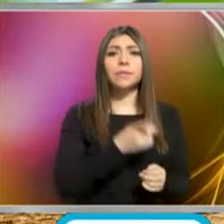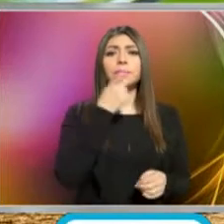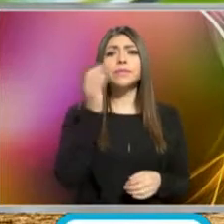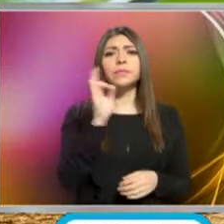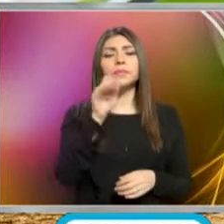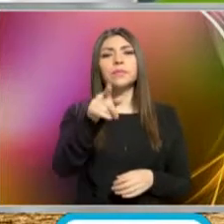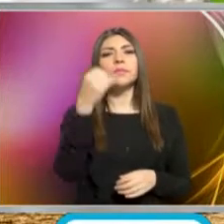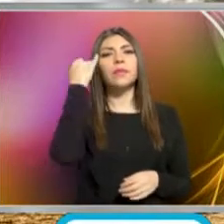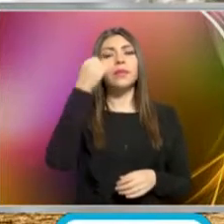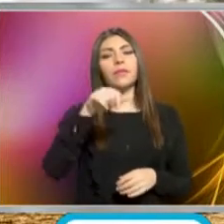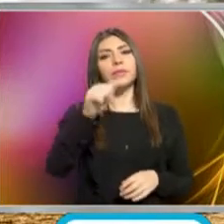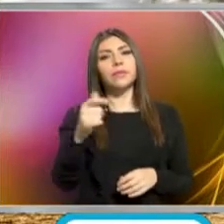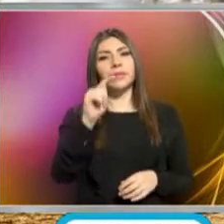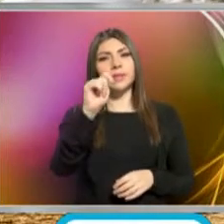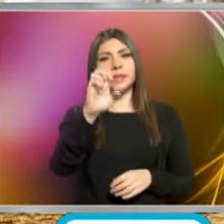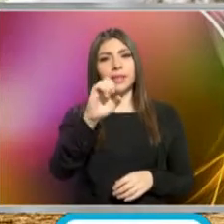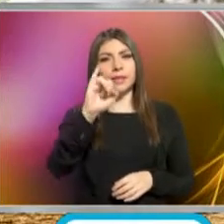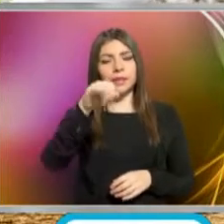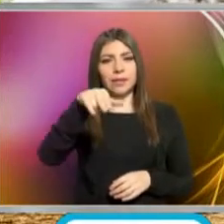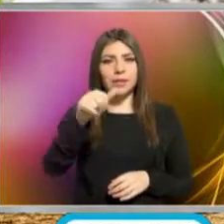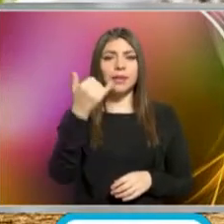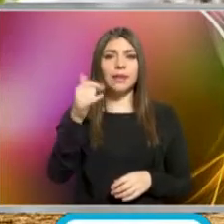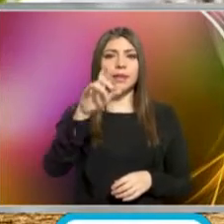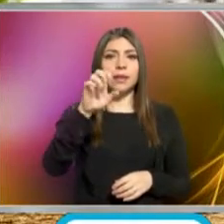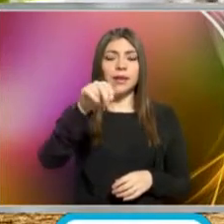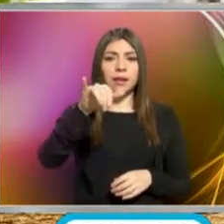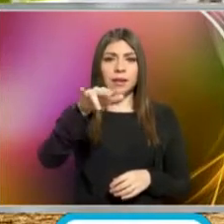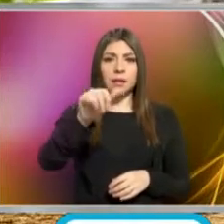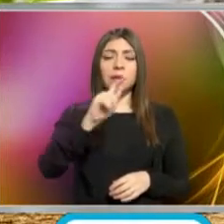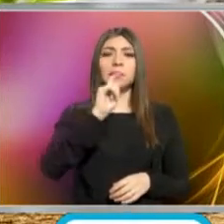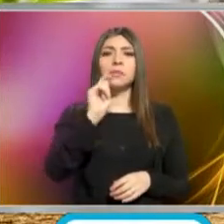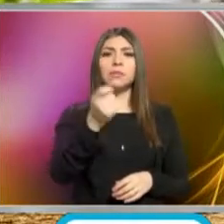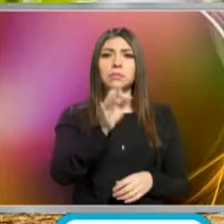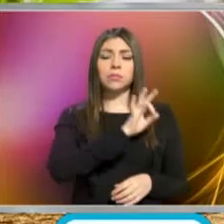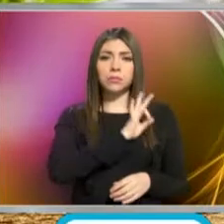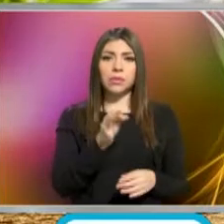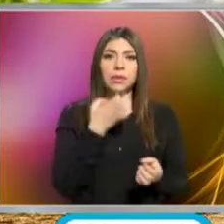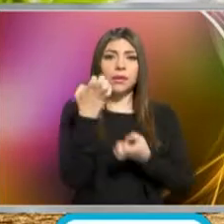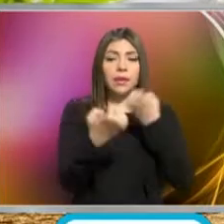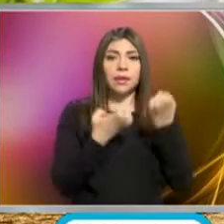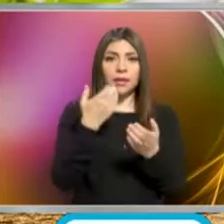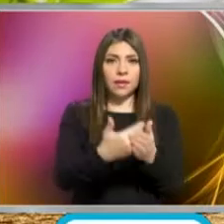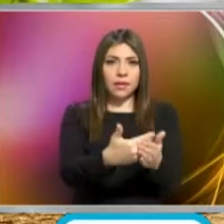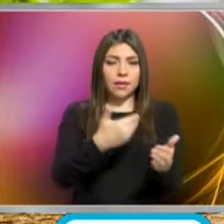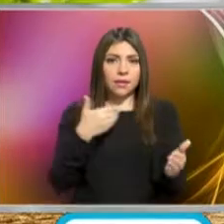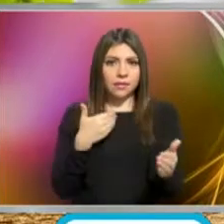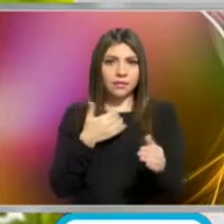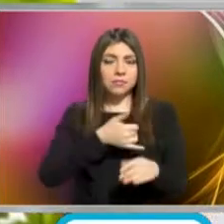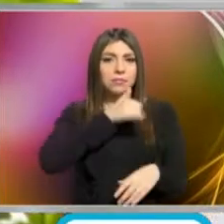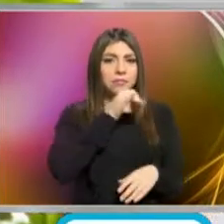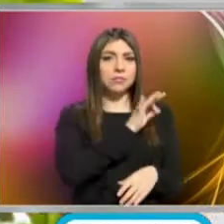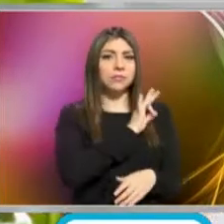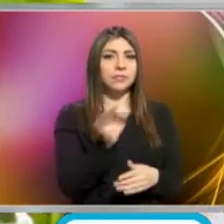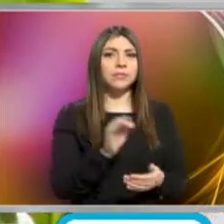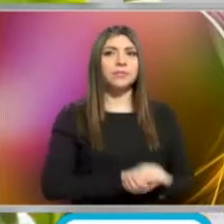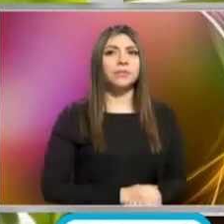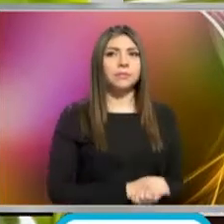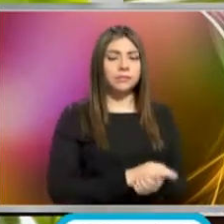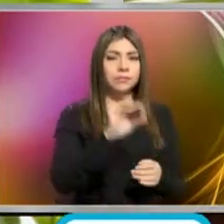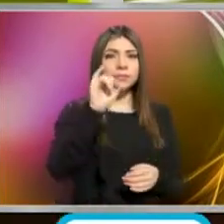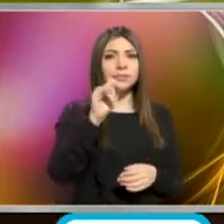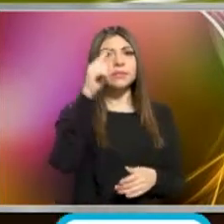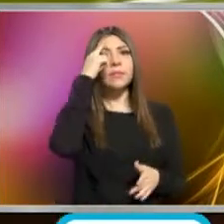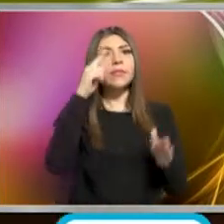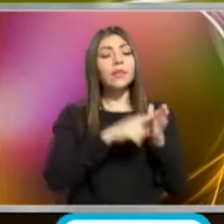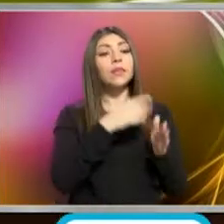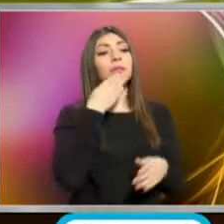teína, leanina, tomarlo previo al ejercicio? ¿Podría ser un buen estimulante para ir a entrenar? Sí, es un buen